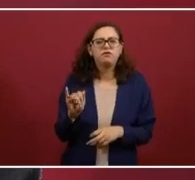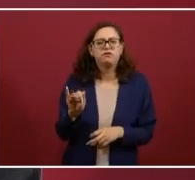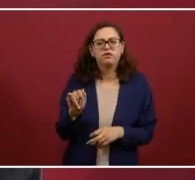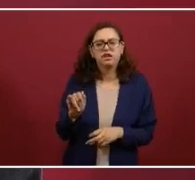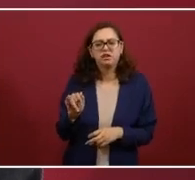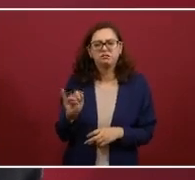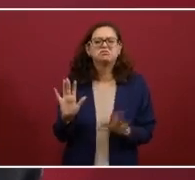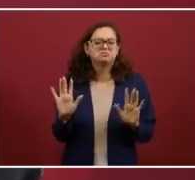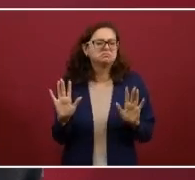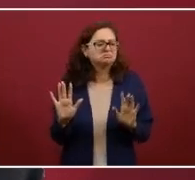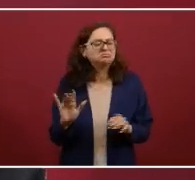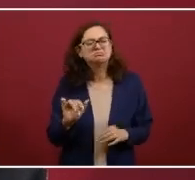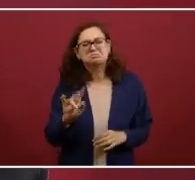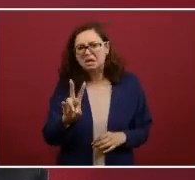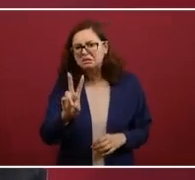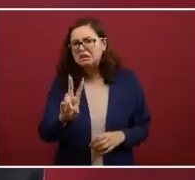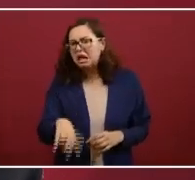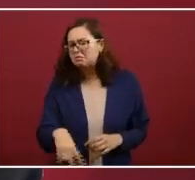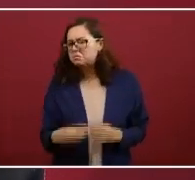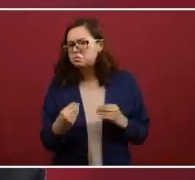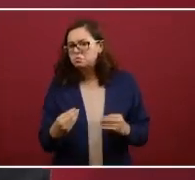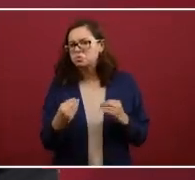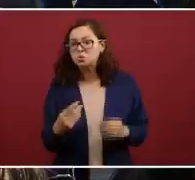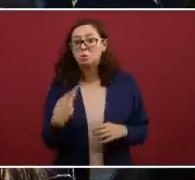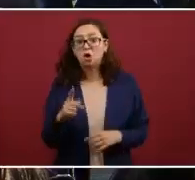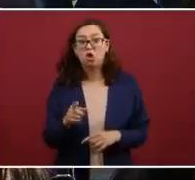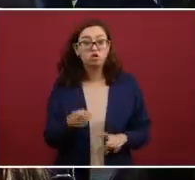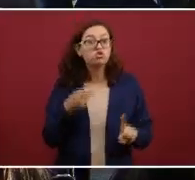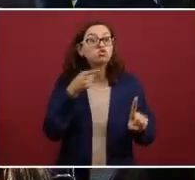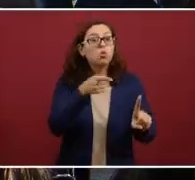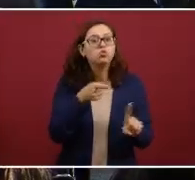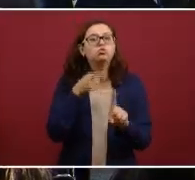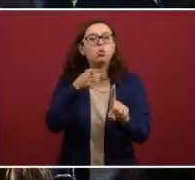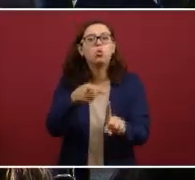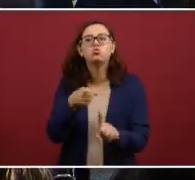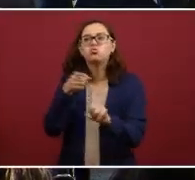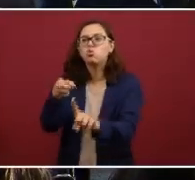no lo niego, pero no personalizo.